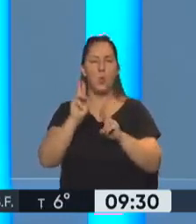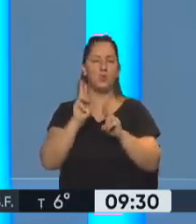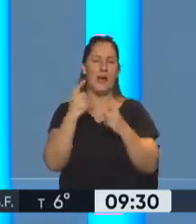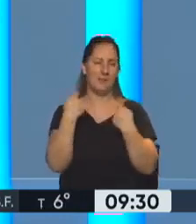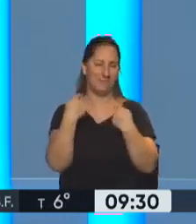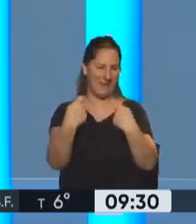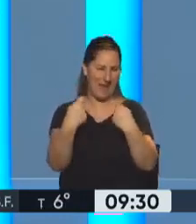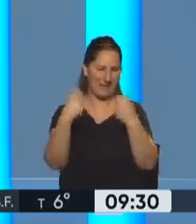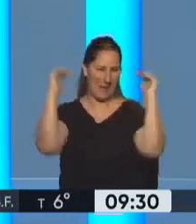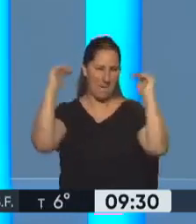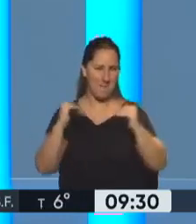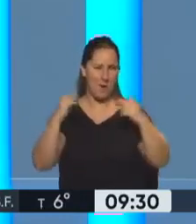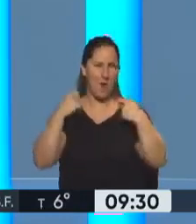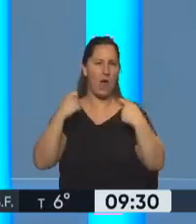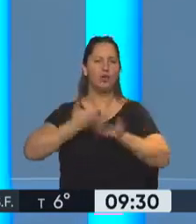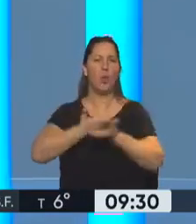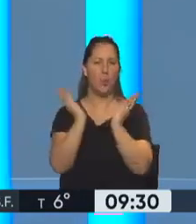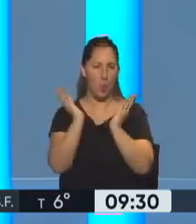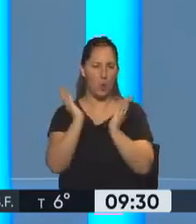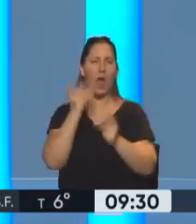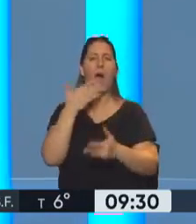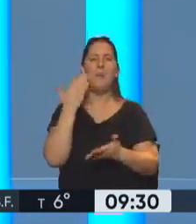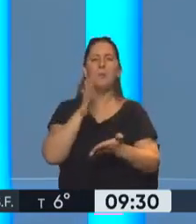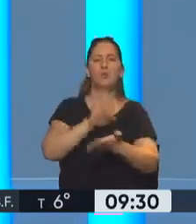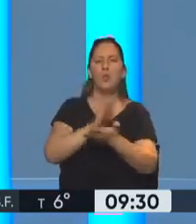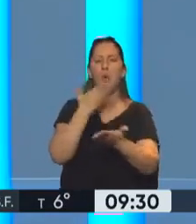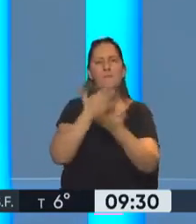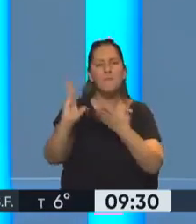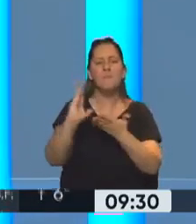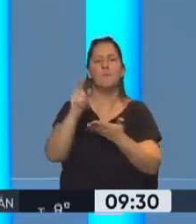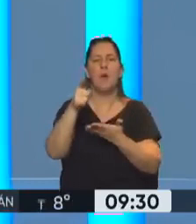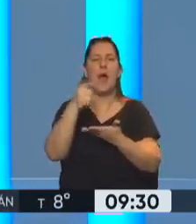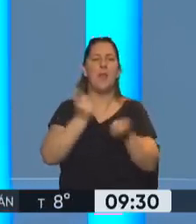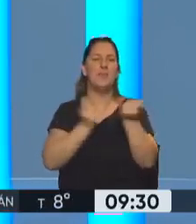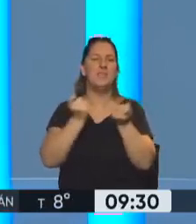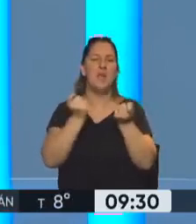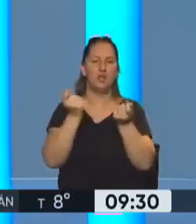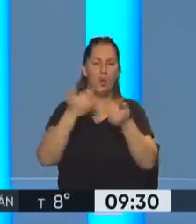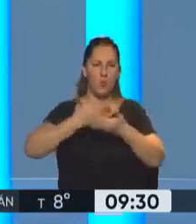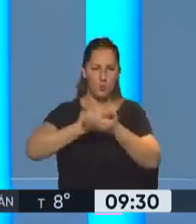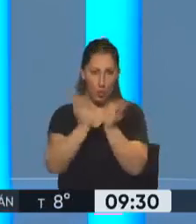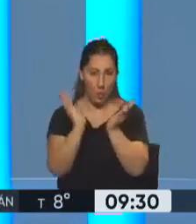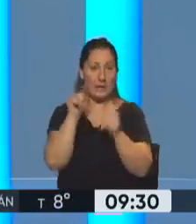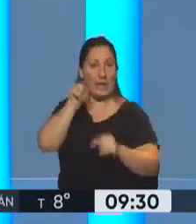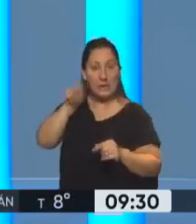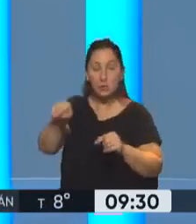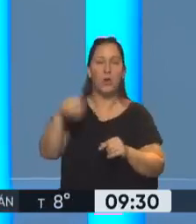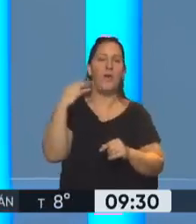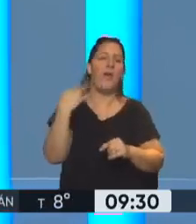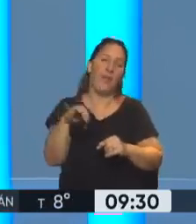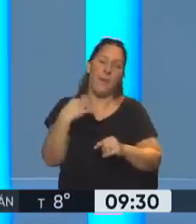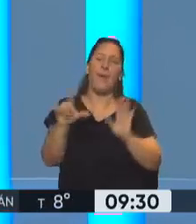gasto del público no hablo de erogaciones a la administración pública habló que para eso también tiene que haber